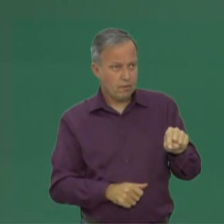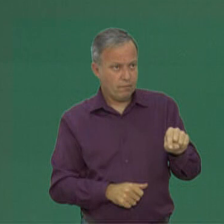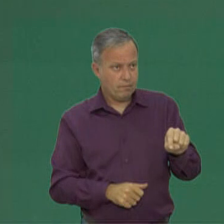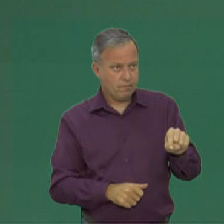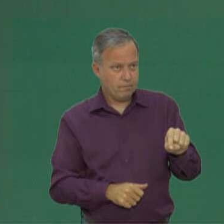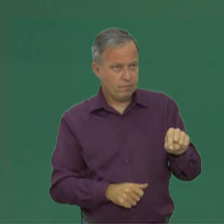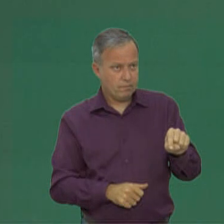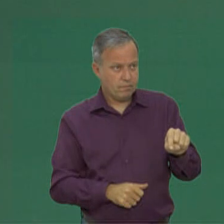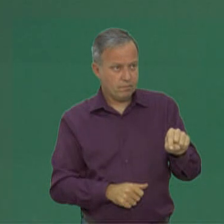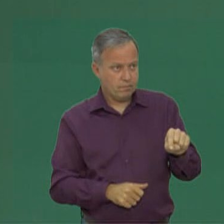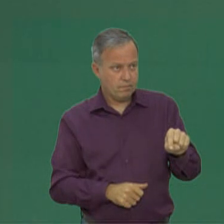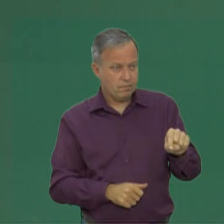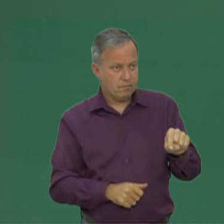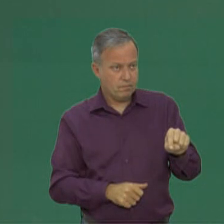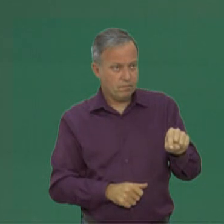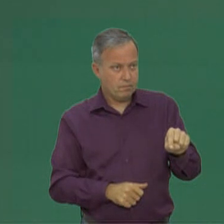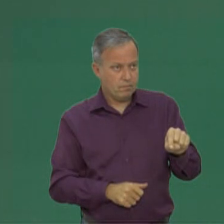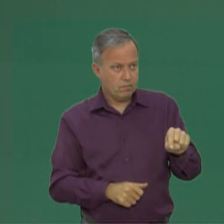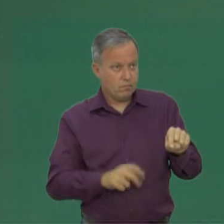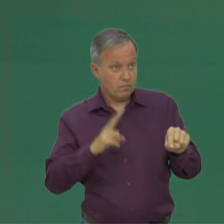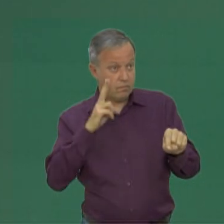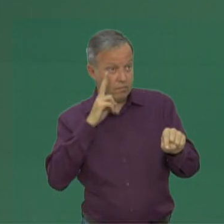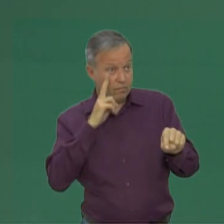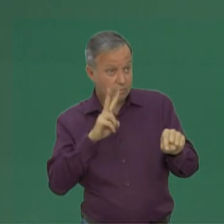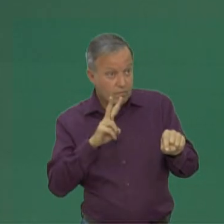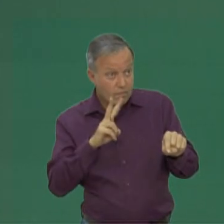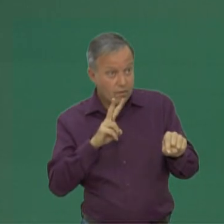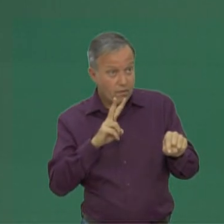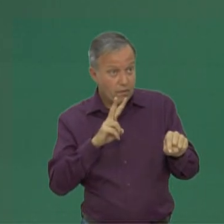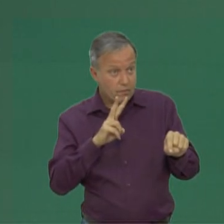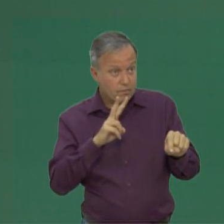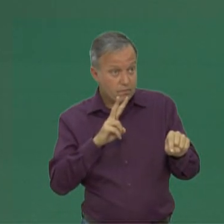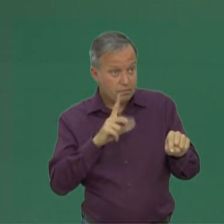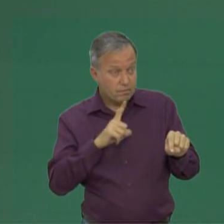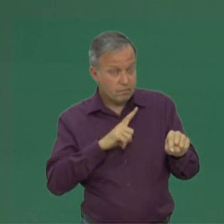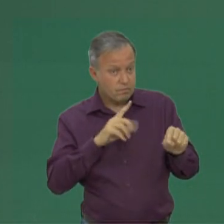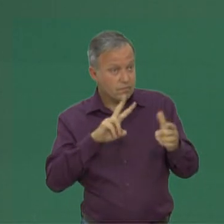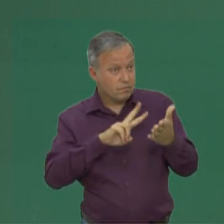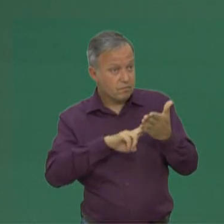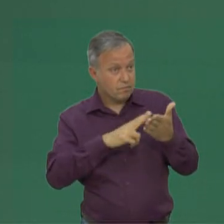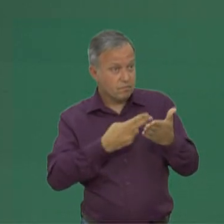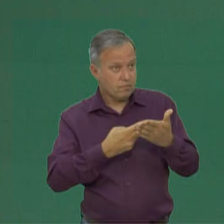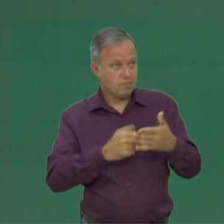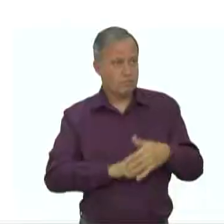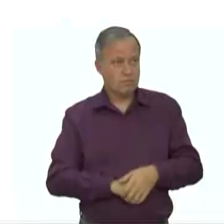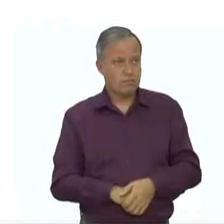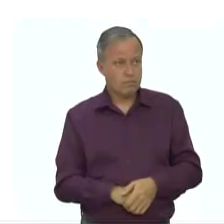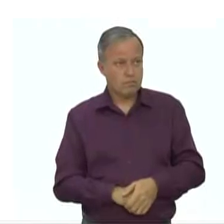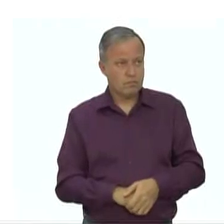agora, Paisaje Tropical, e fazer aí as interpretações, ok?